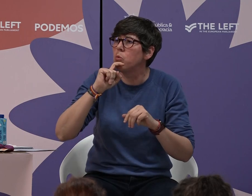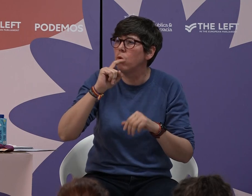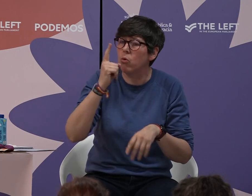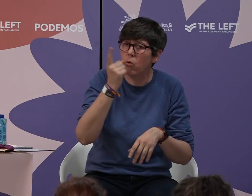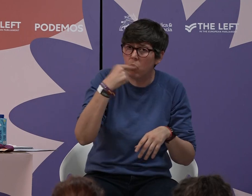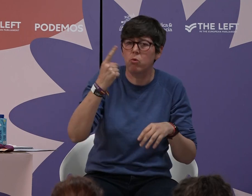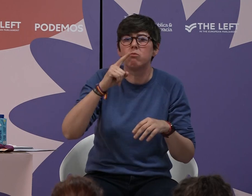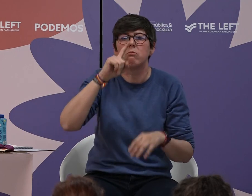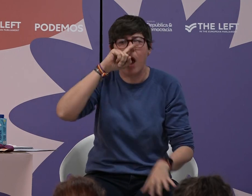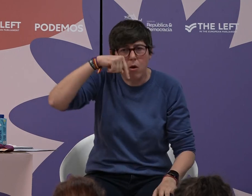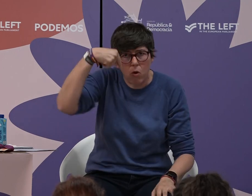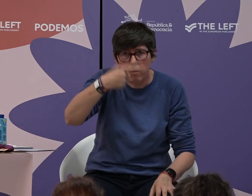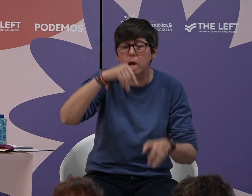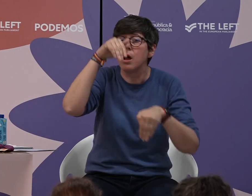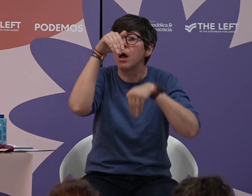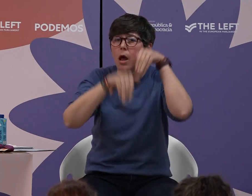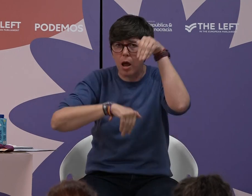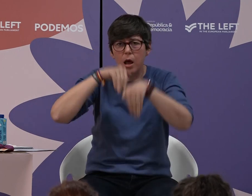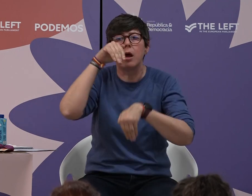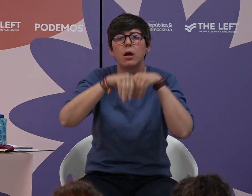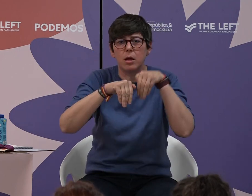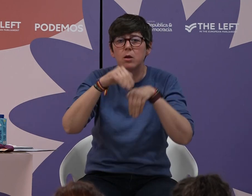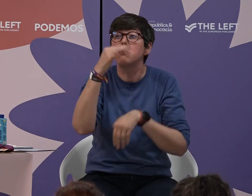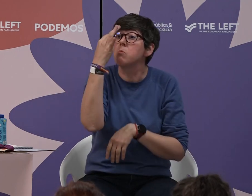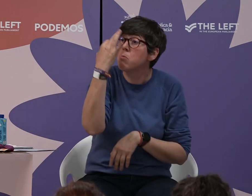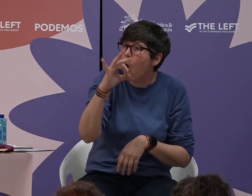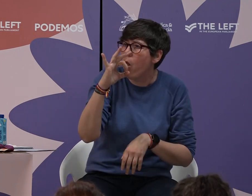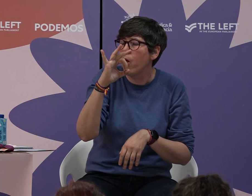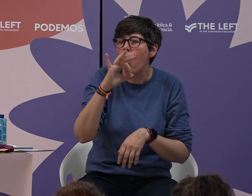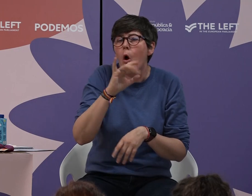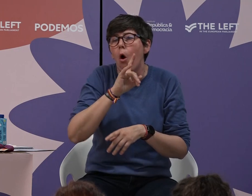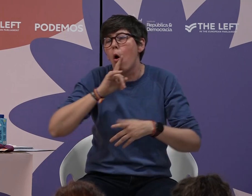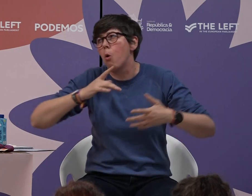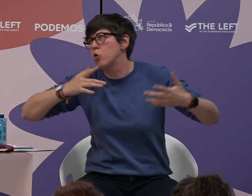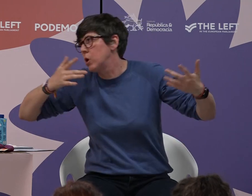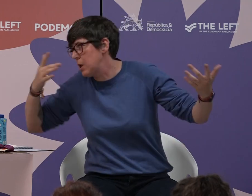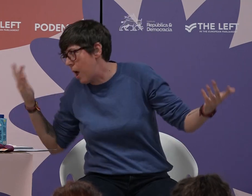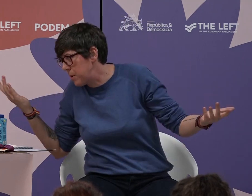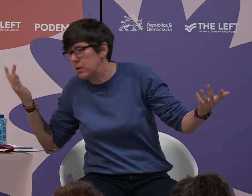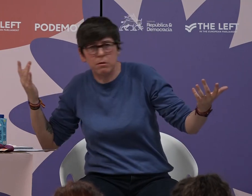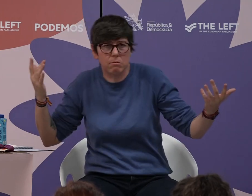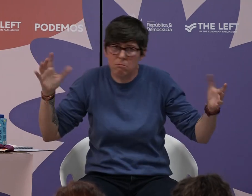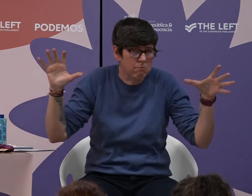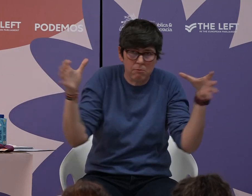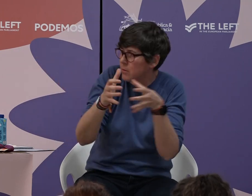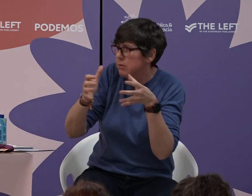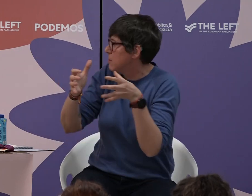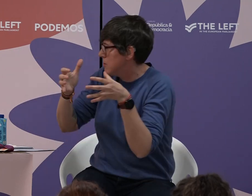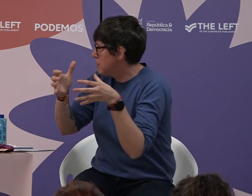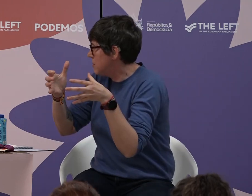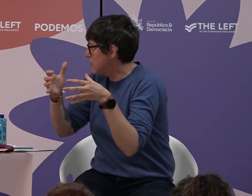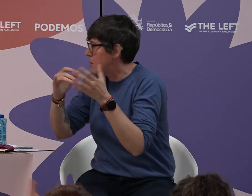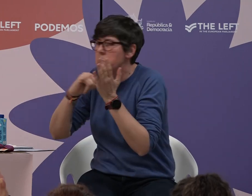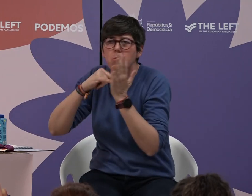dar un soplido y que se vaya y esto lo vamos a conseguir el año que viene en las elecciones porque podemos o podemos